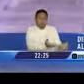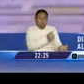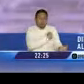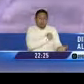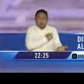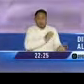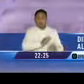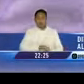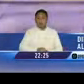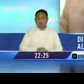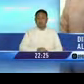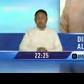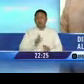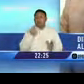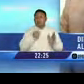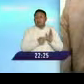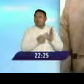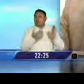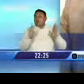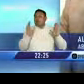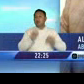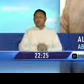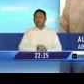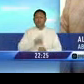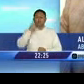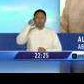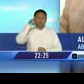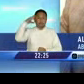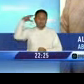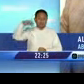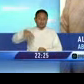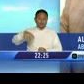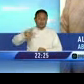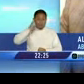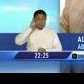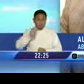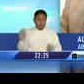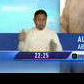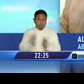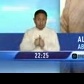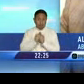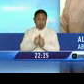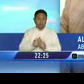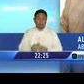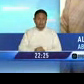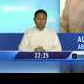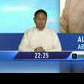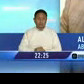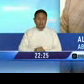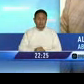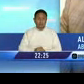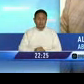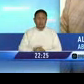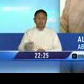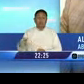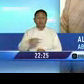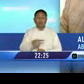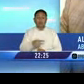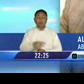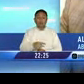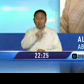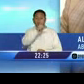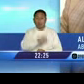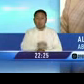pertenezca. Puede darse el caso también que el Estado, a través de la Fiscalía, no pueda hacer que se sentencie a